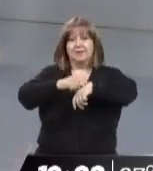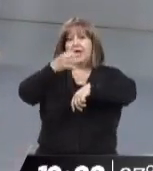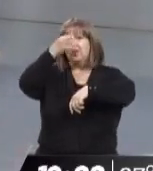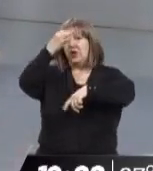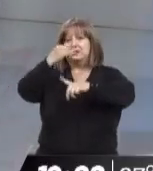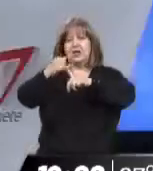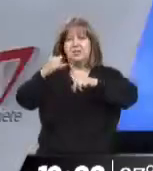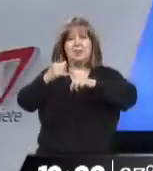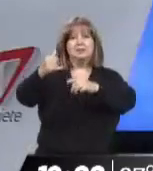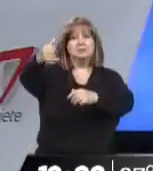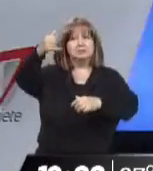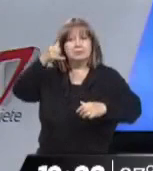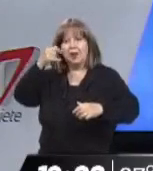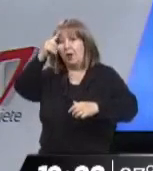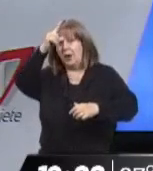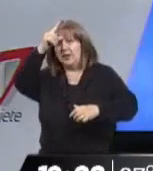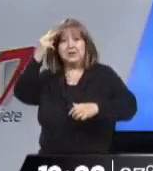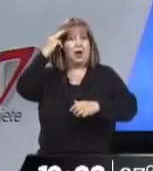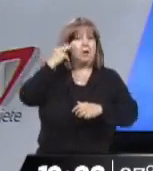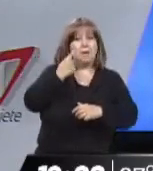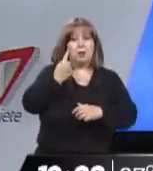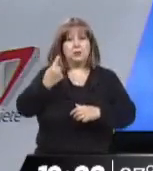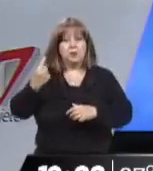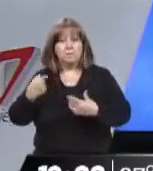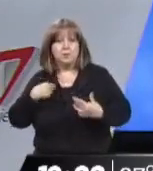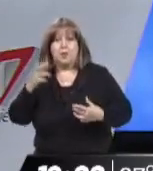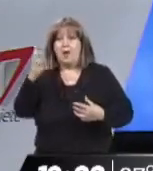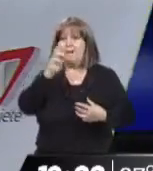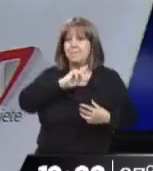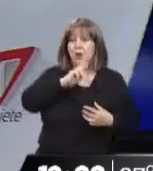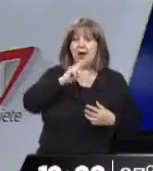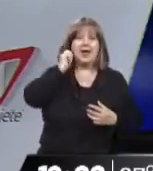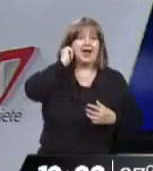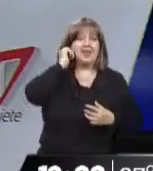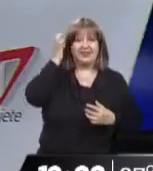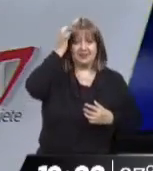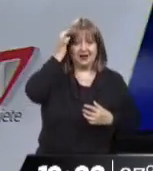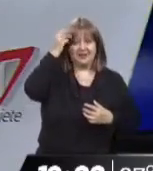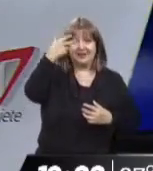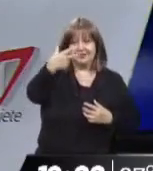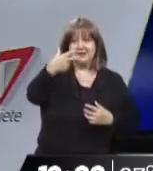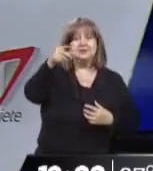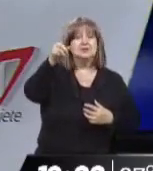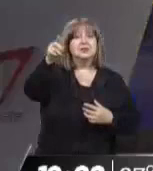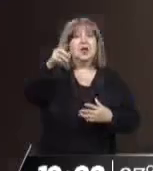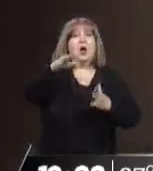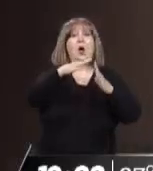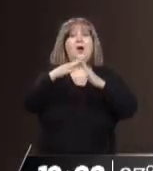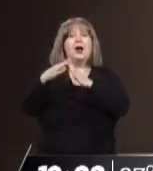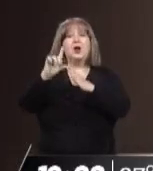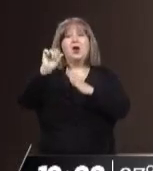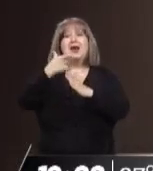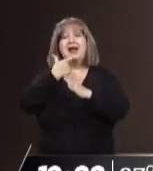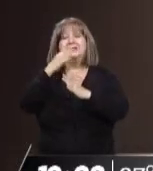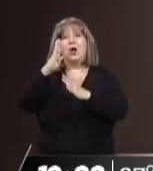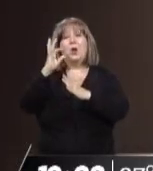un llamado al 911 alerta acerca de esta situación donde una mujer de 33 años, bien digo, en el barrio Las Bóvedas, allí